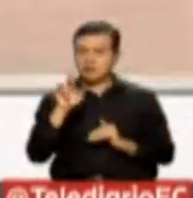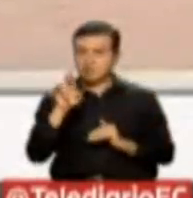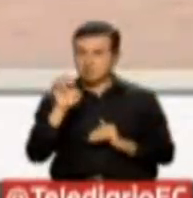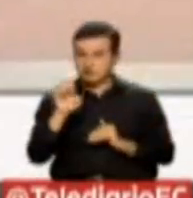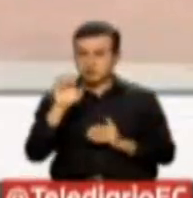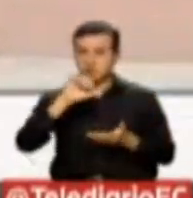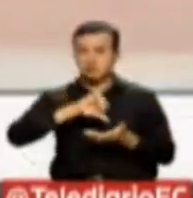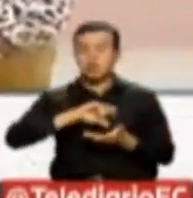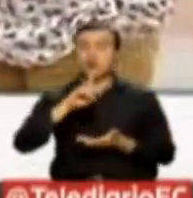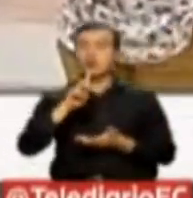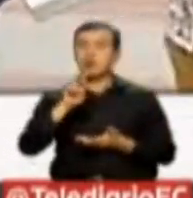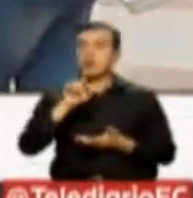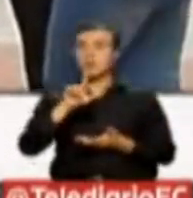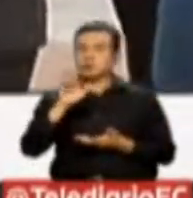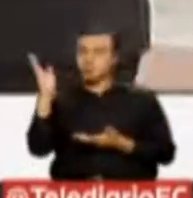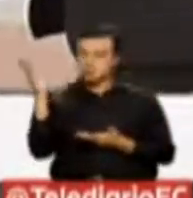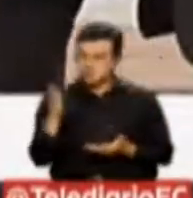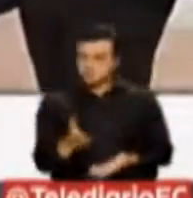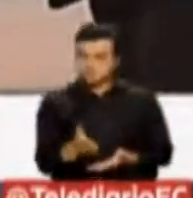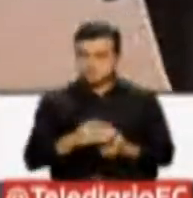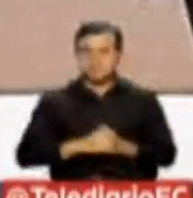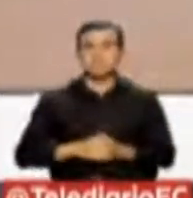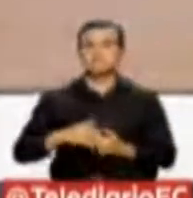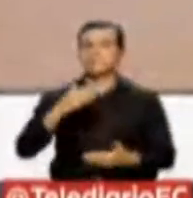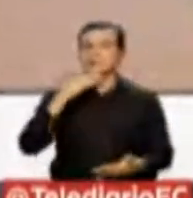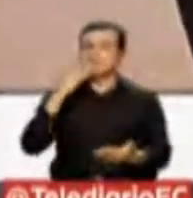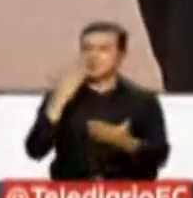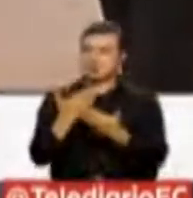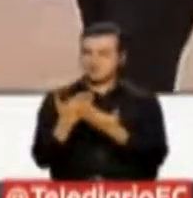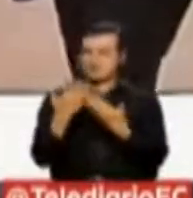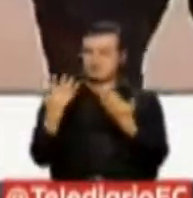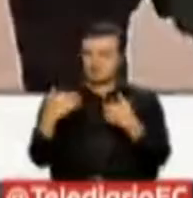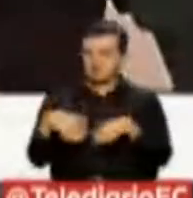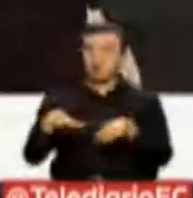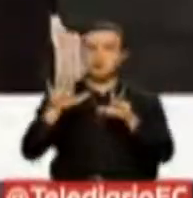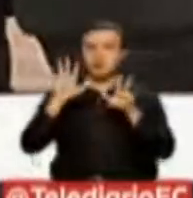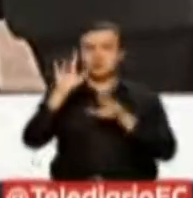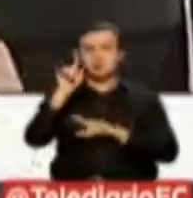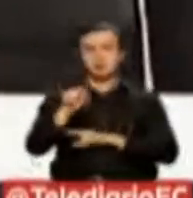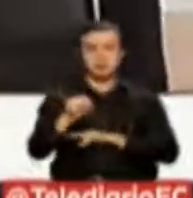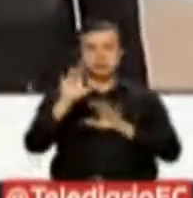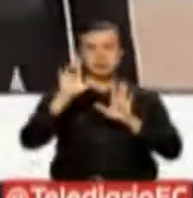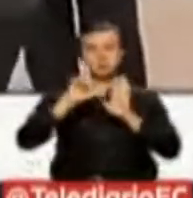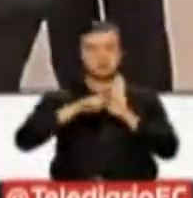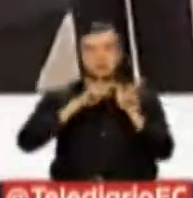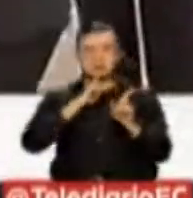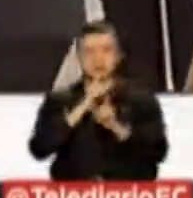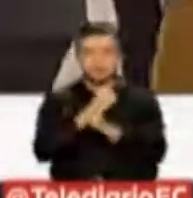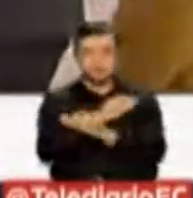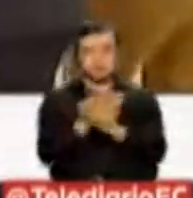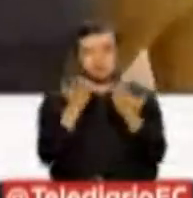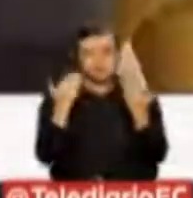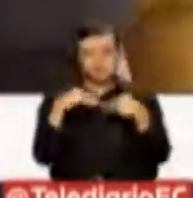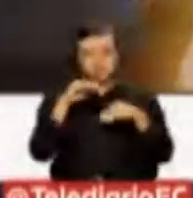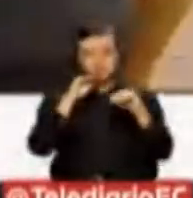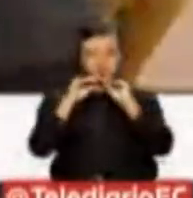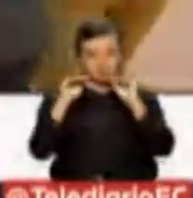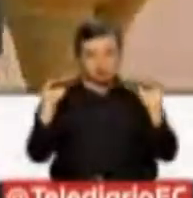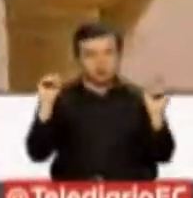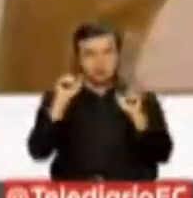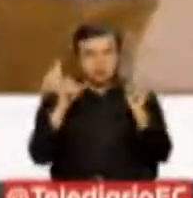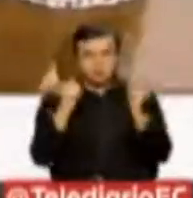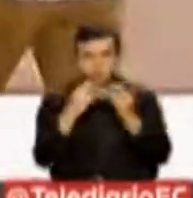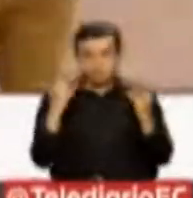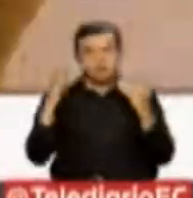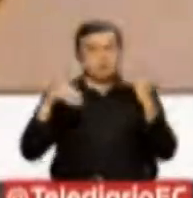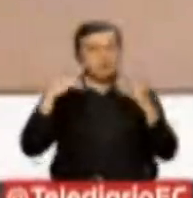esperamos. Así es, muchísimas gracias. Bueno, cuando son las 8 de la mañana con 10 minutos, Dianita, eso es lo que yo tengo para contarte.